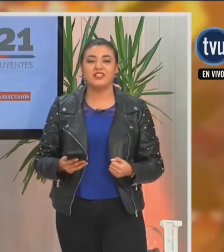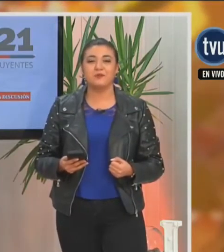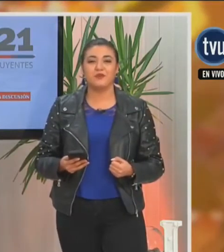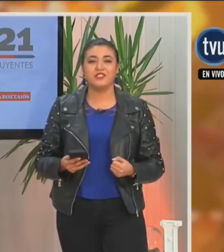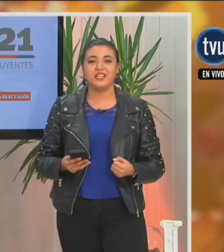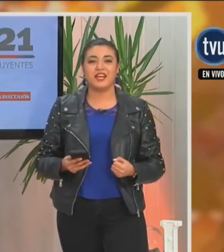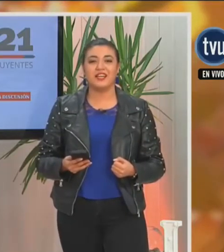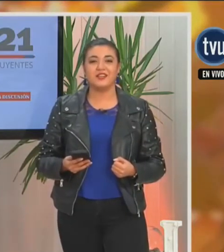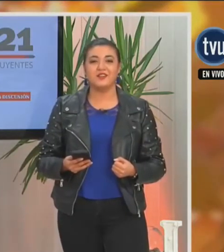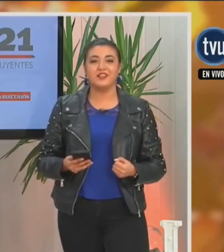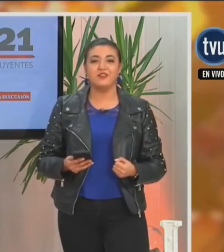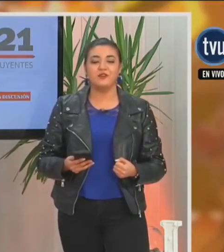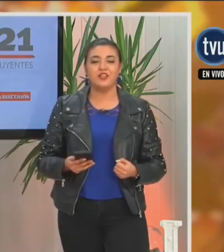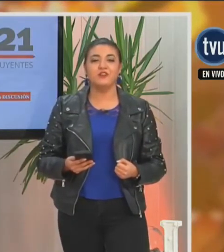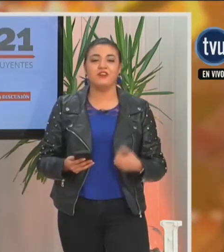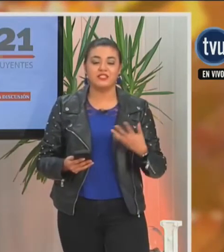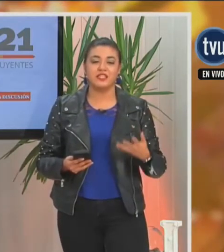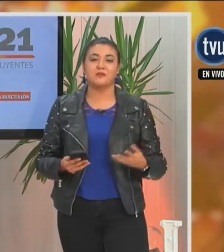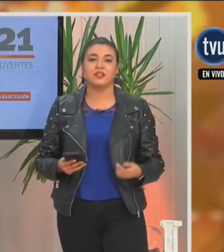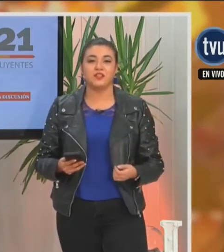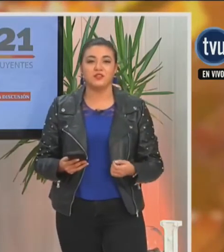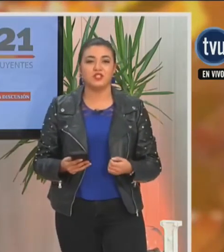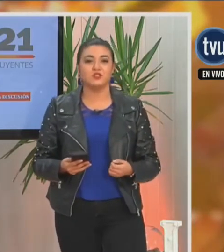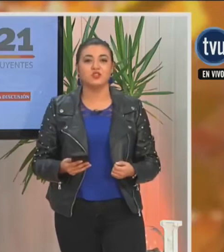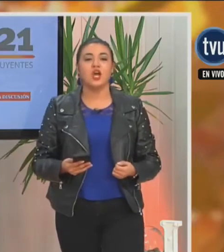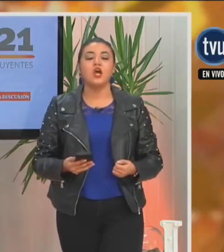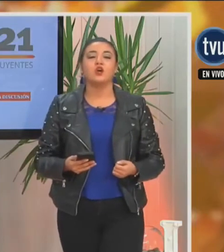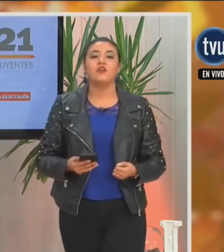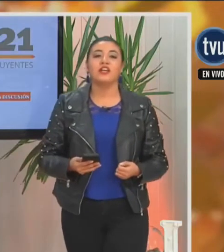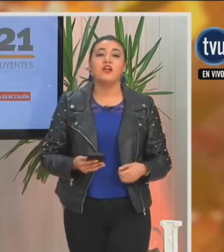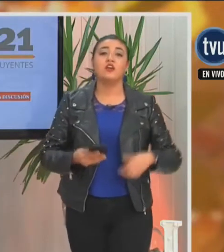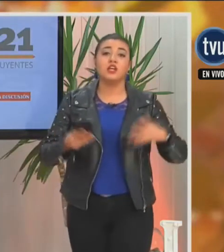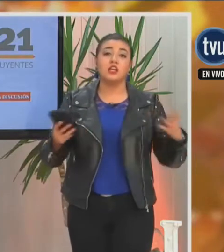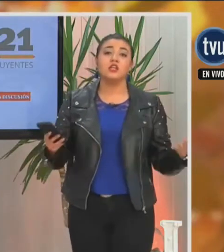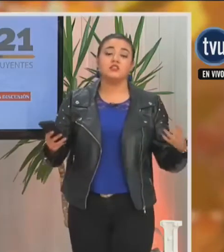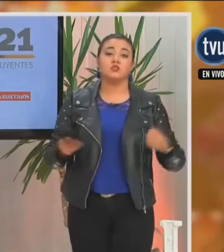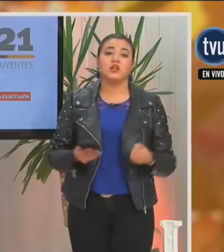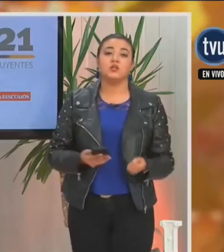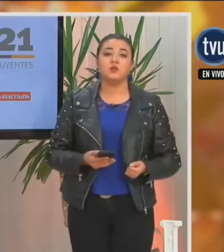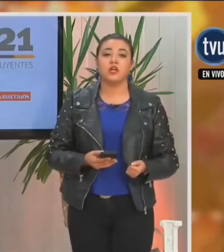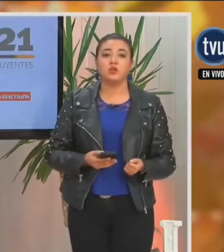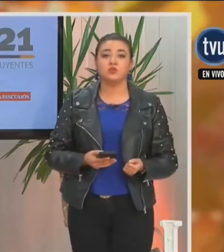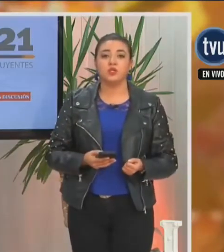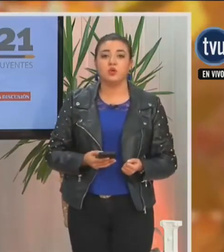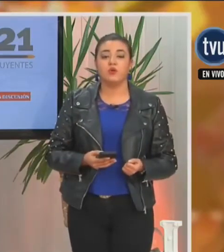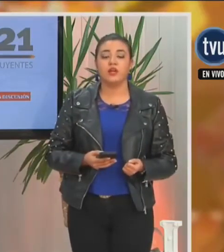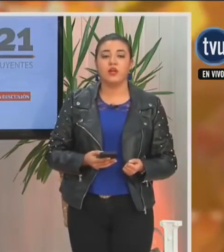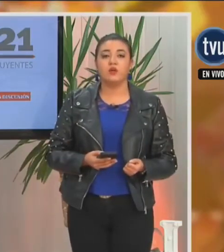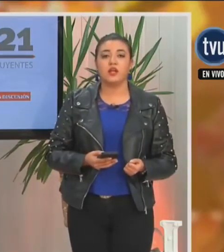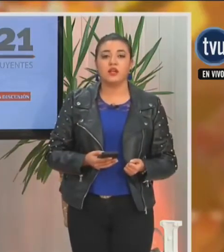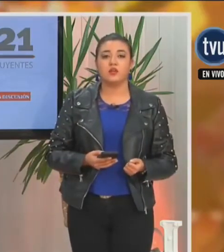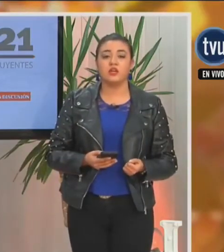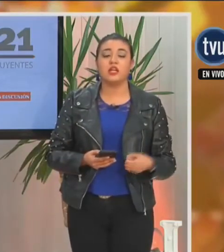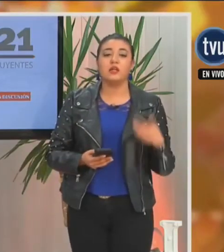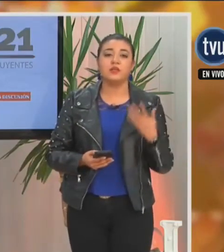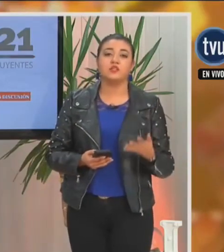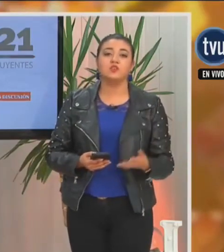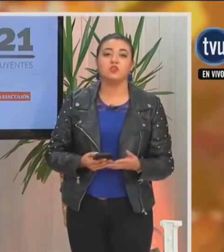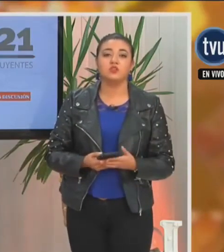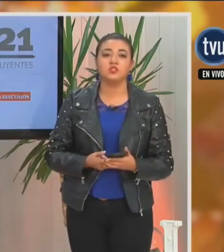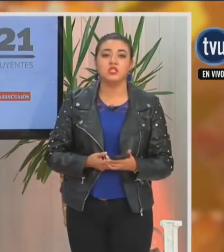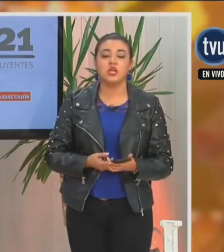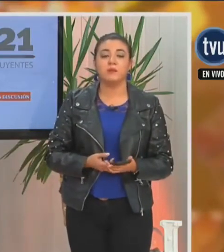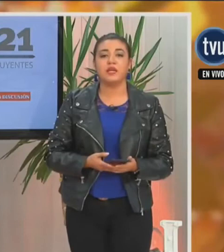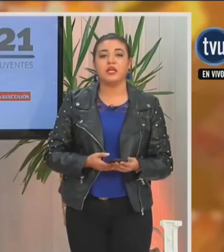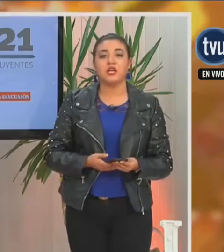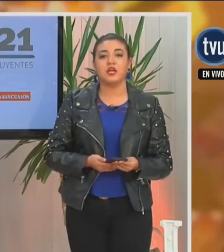las 3 provincias acá en la región del Biobío, van a seguir manteniéndose los gobernadores y se suma a este nuevo cargo, por supuesto, gobernador regional. Y la invitación,